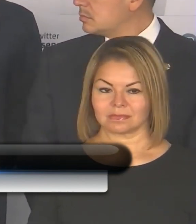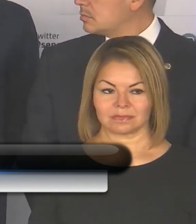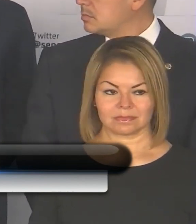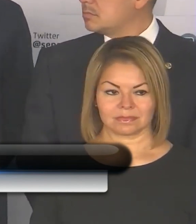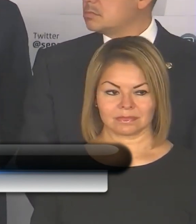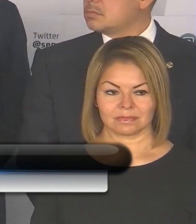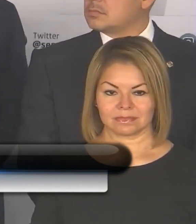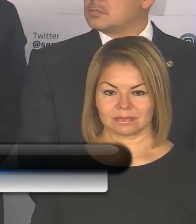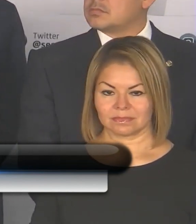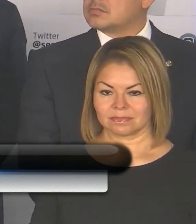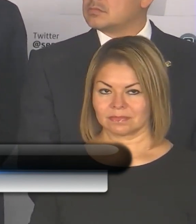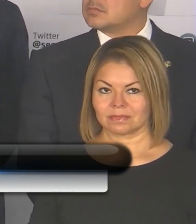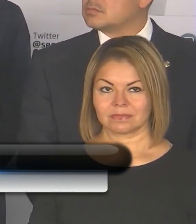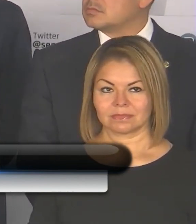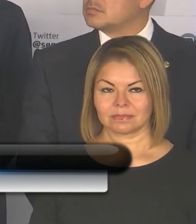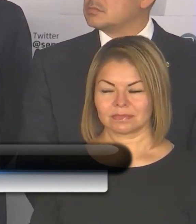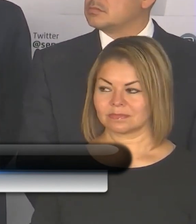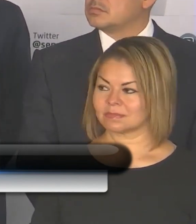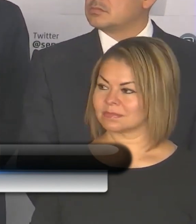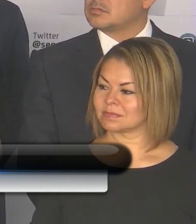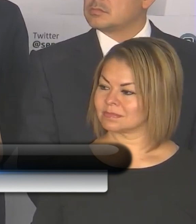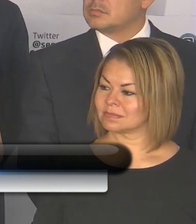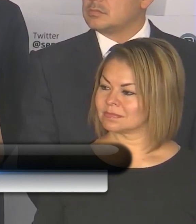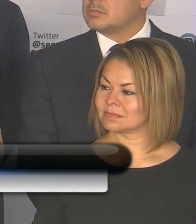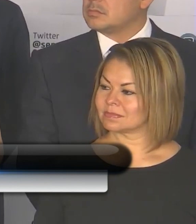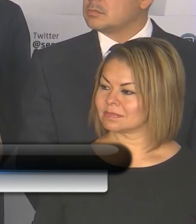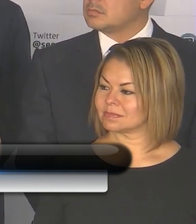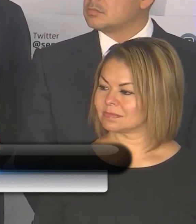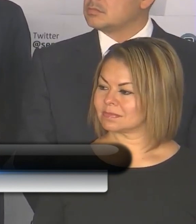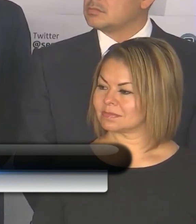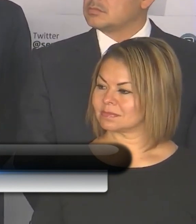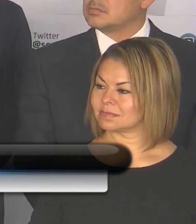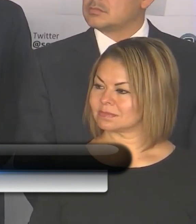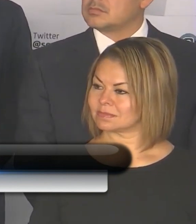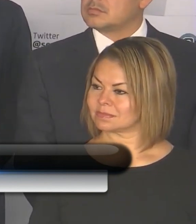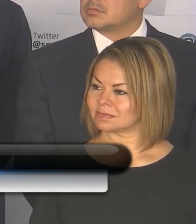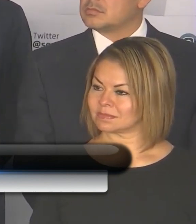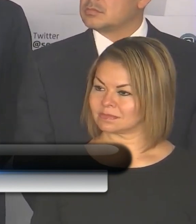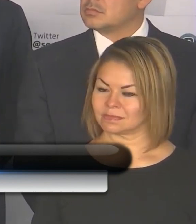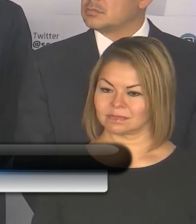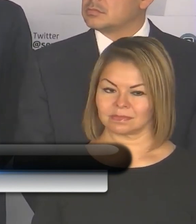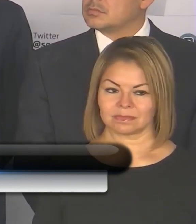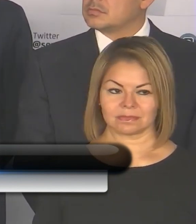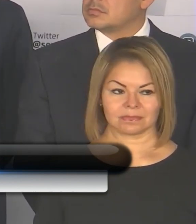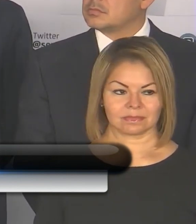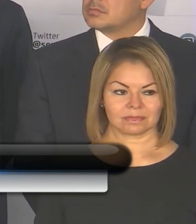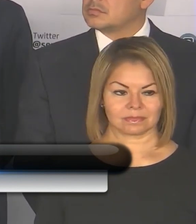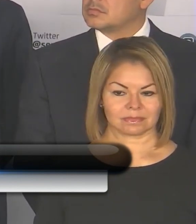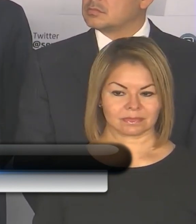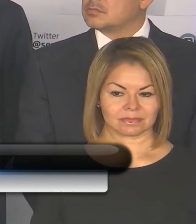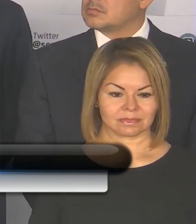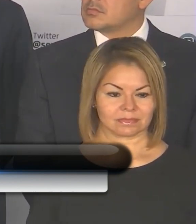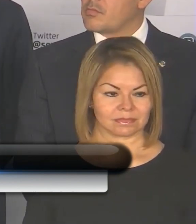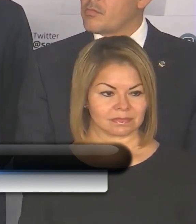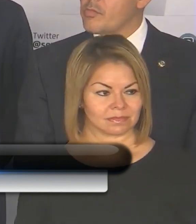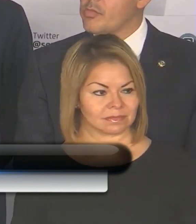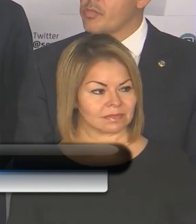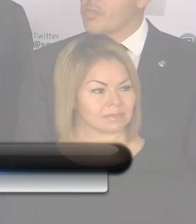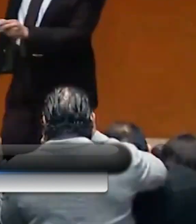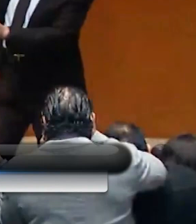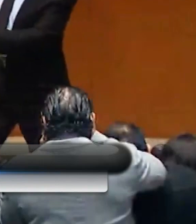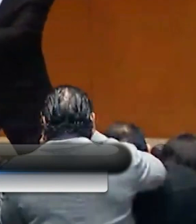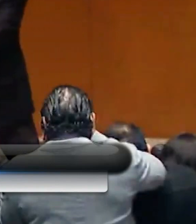su cercanía con el presidente de la República y con el partido oficial de Morena. No es